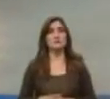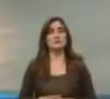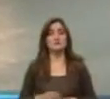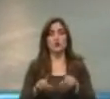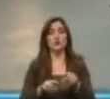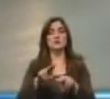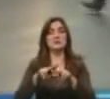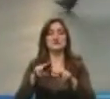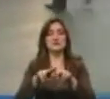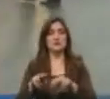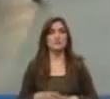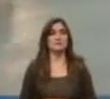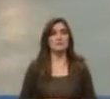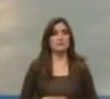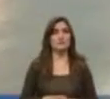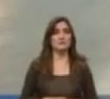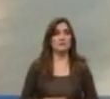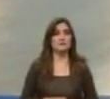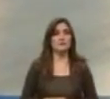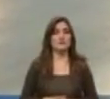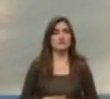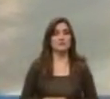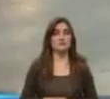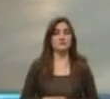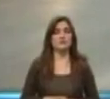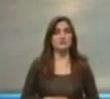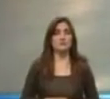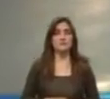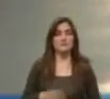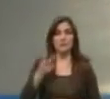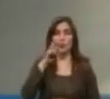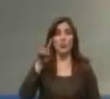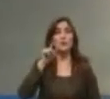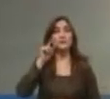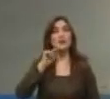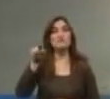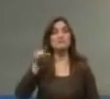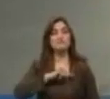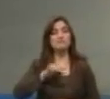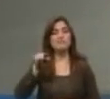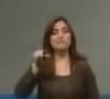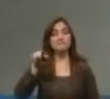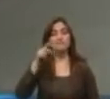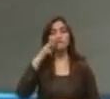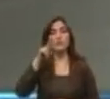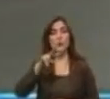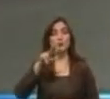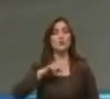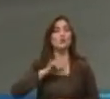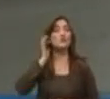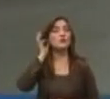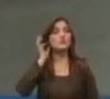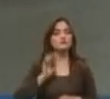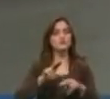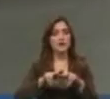que tomar taxis. Ahí también vemos una usuaria tratando quizás de llegar a un acuerdo económico con el taxista para poder llegar a sus